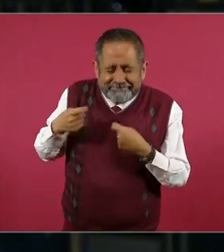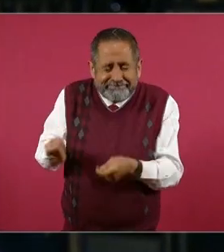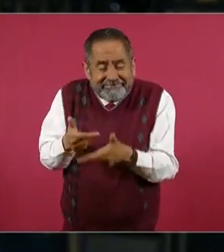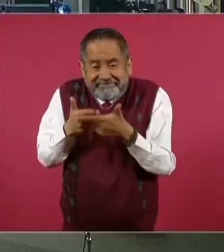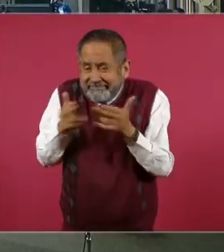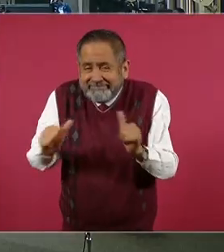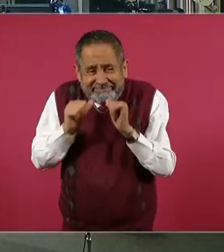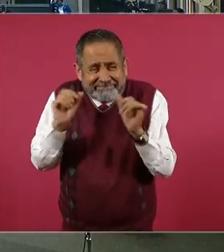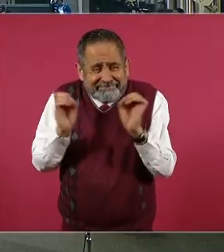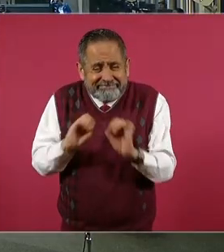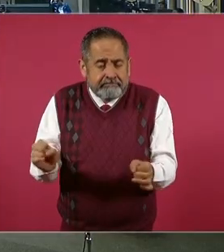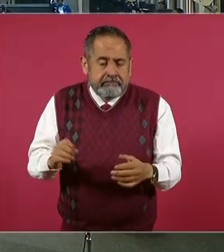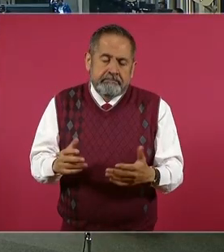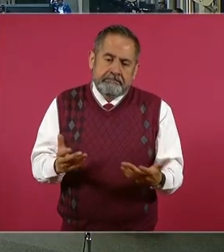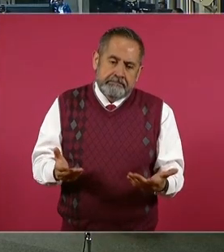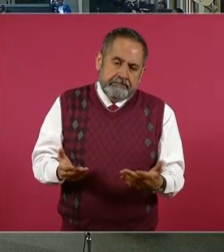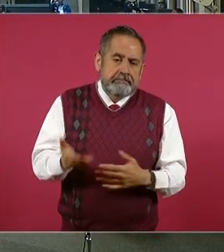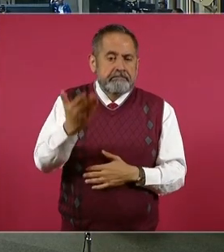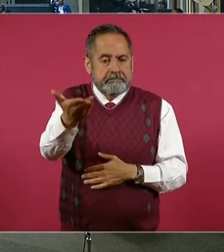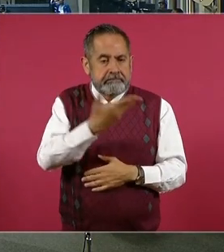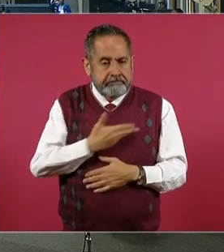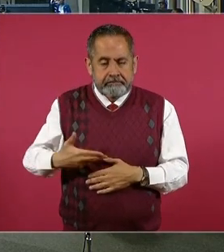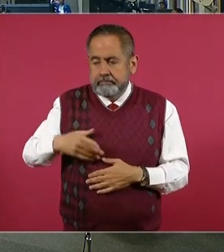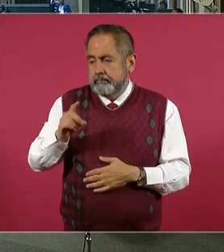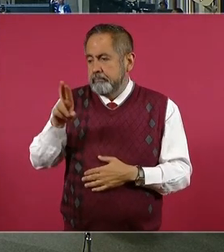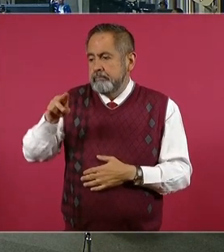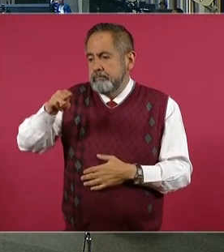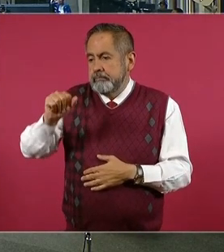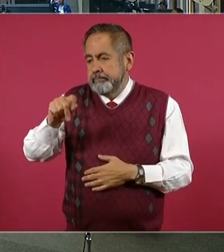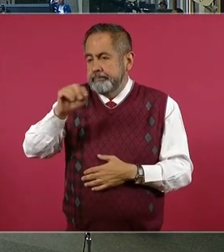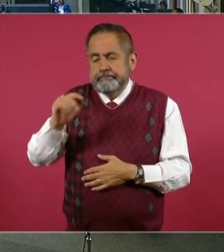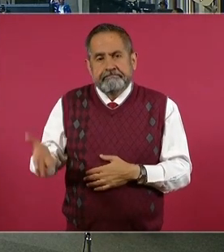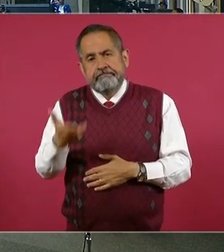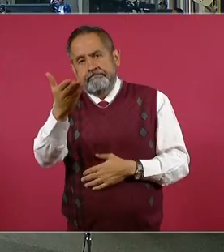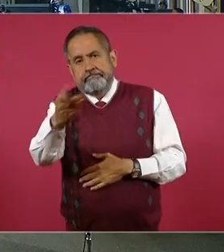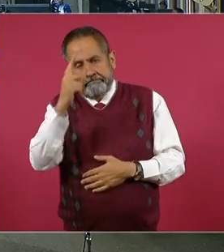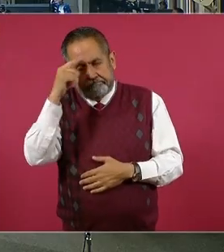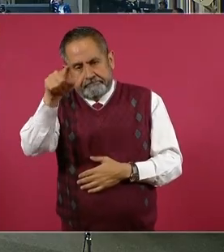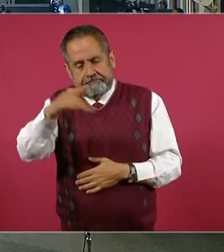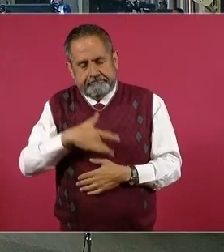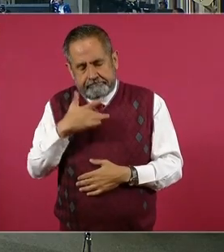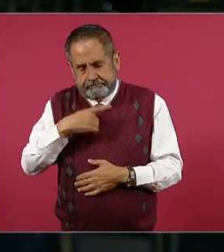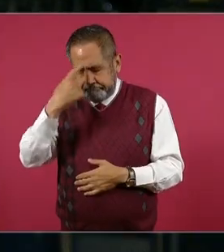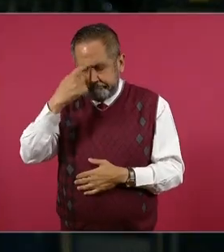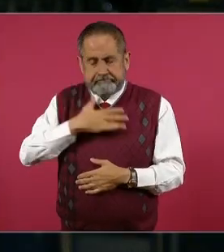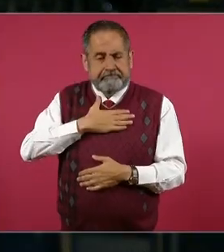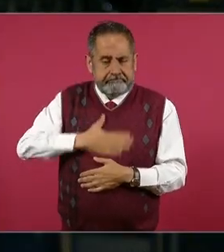correspondientes. Señor presidente, el doctor Martínez Aldana apela a su sentido de justicia y